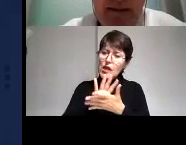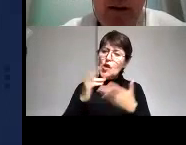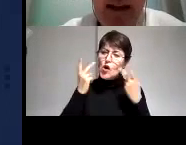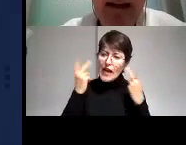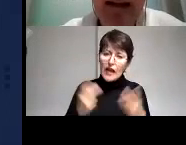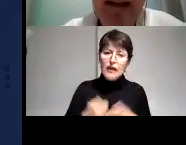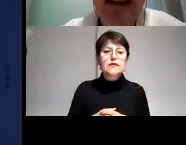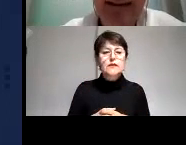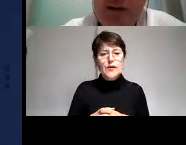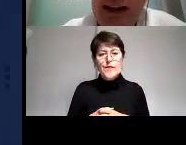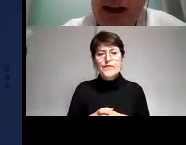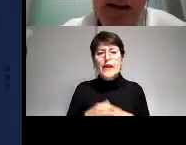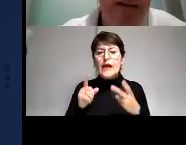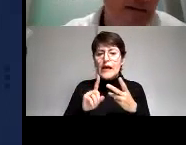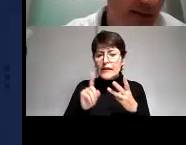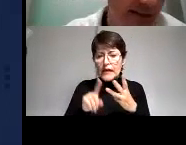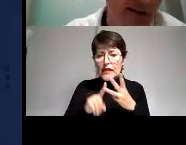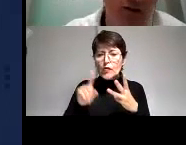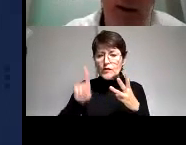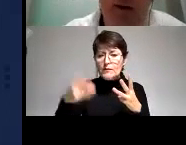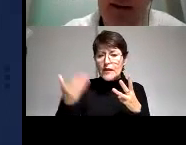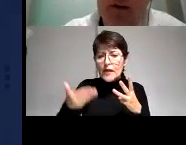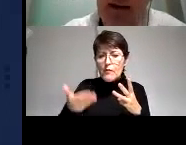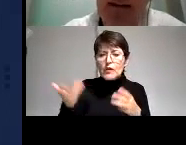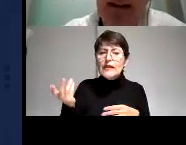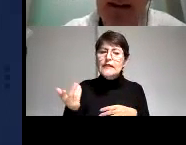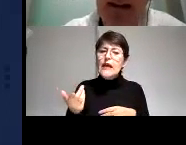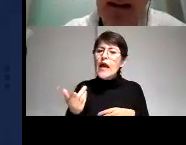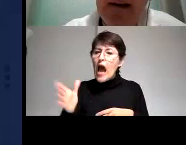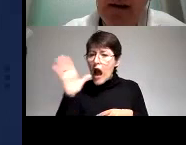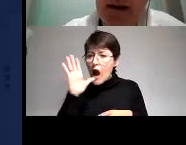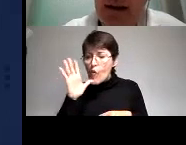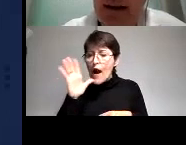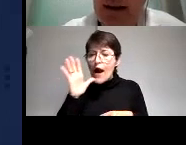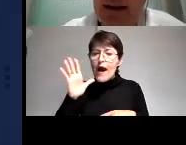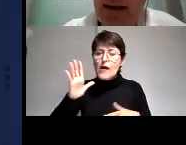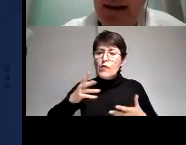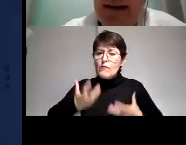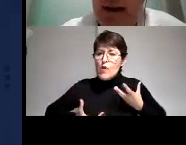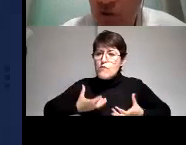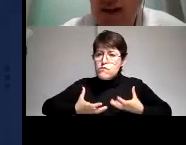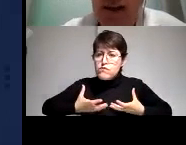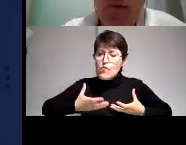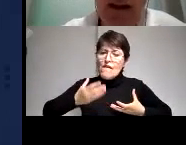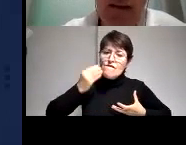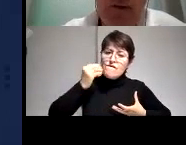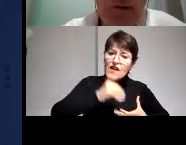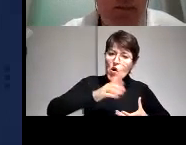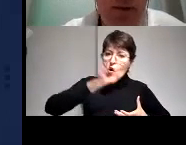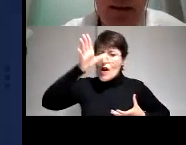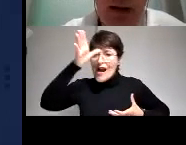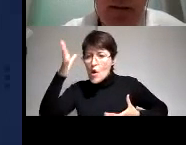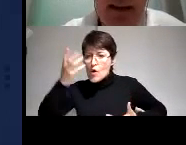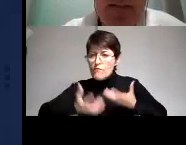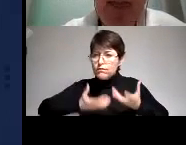acidez metabólica. La hidroterapia, los baños de contraste, el jacuzzi, por ejemplo,